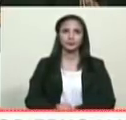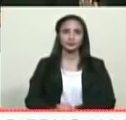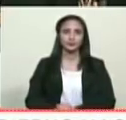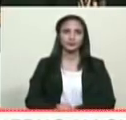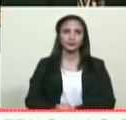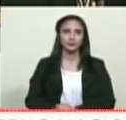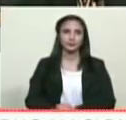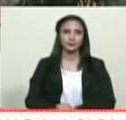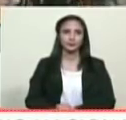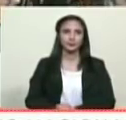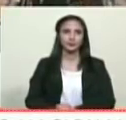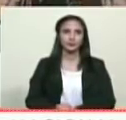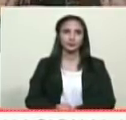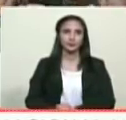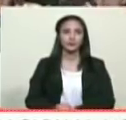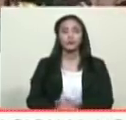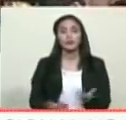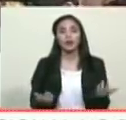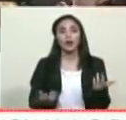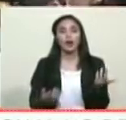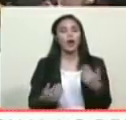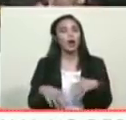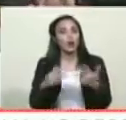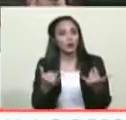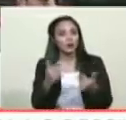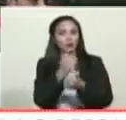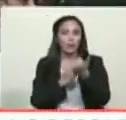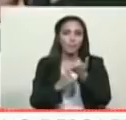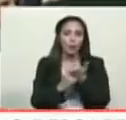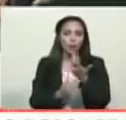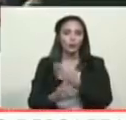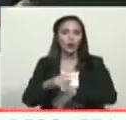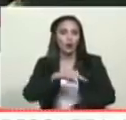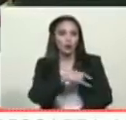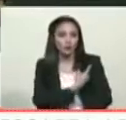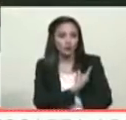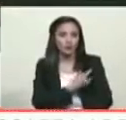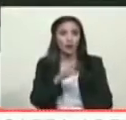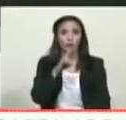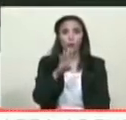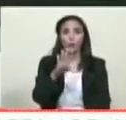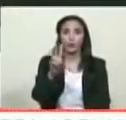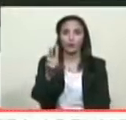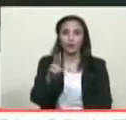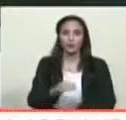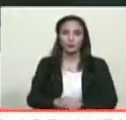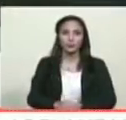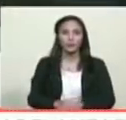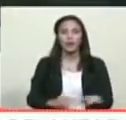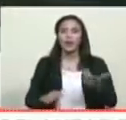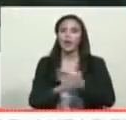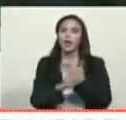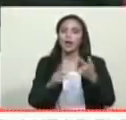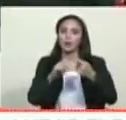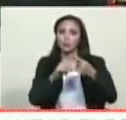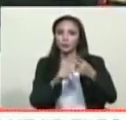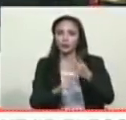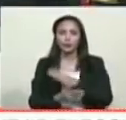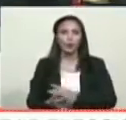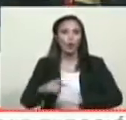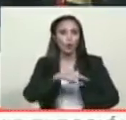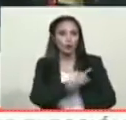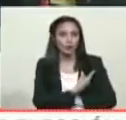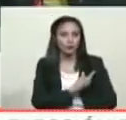En nombre de la Universidad Bolivariana de Venezuela y la Universidad Nacional Experimental de las Artes, UNEARTE, queremos